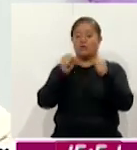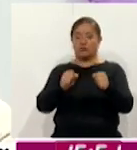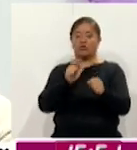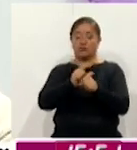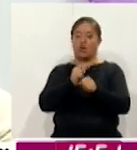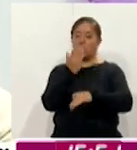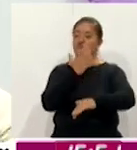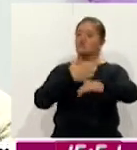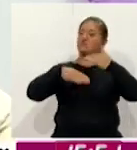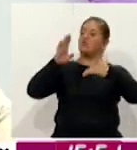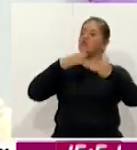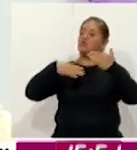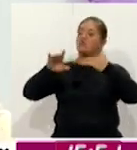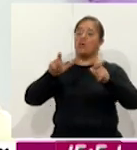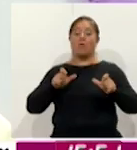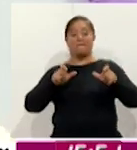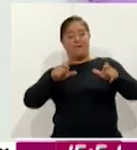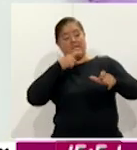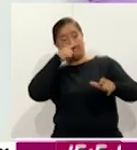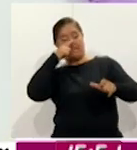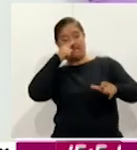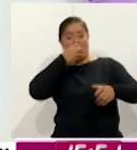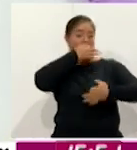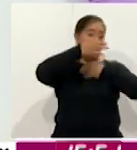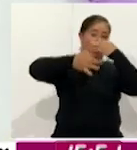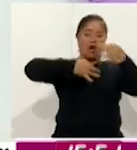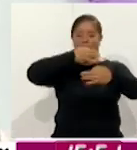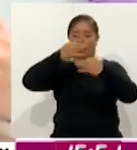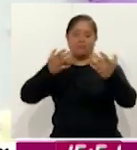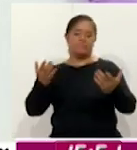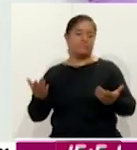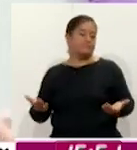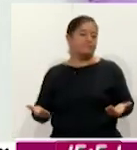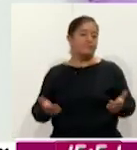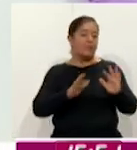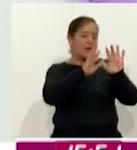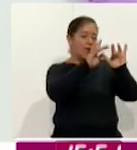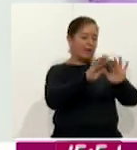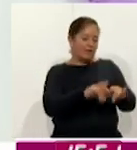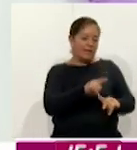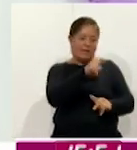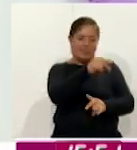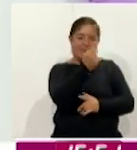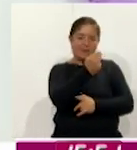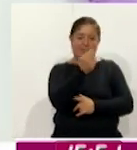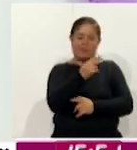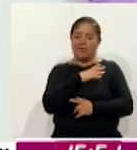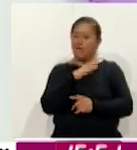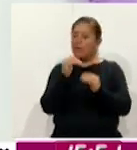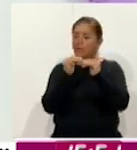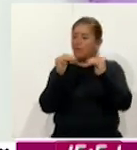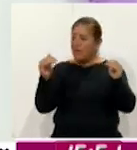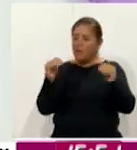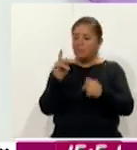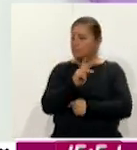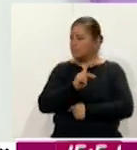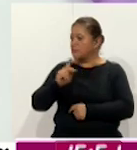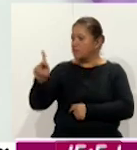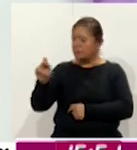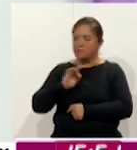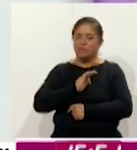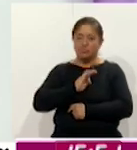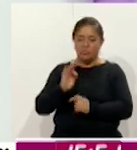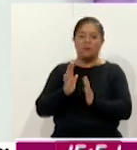trabajando. Entonces, realmente la convocatoria contiene requisitos muy igualitarios y completamente transparentes para que todos los